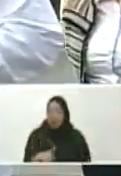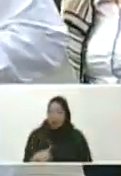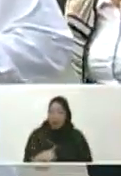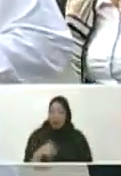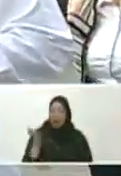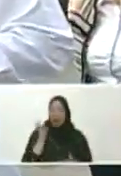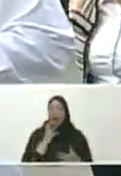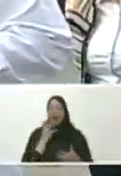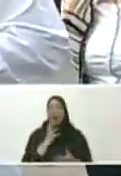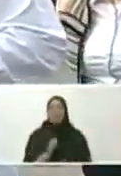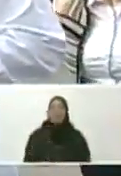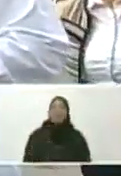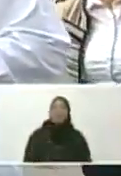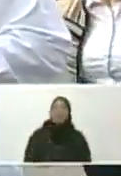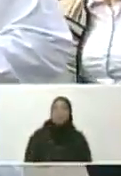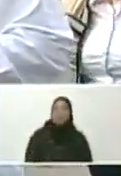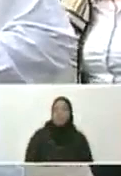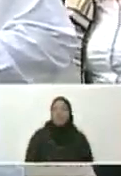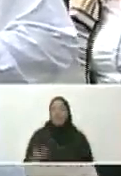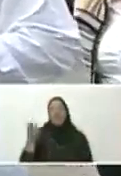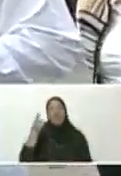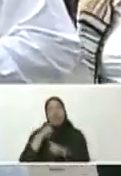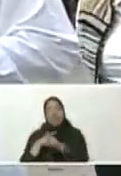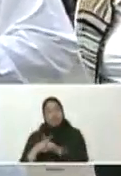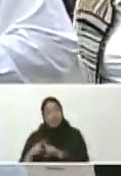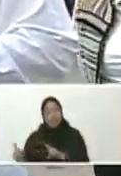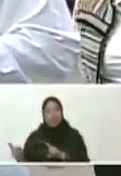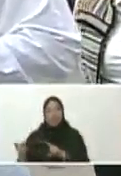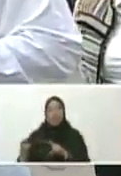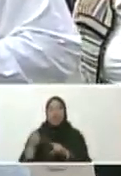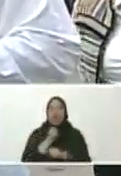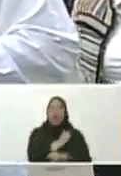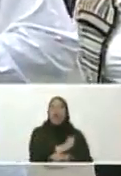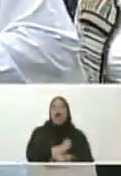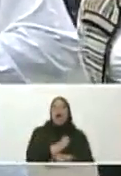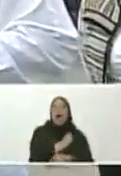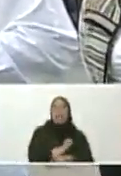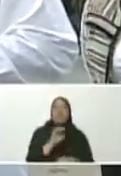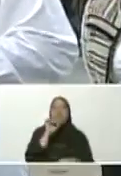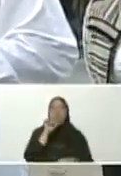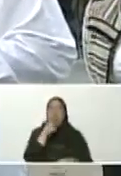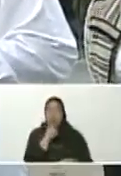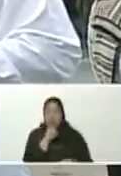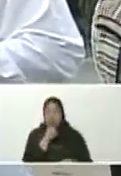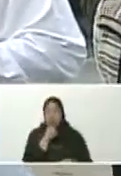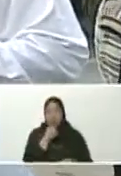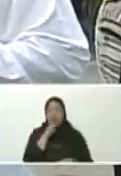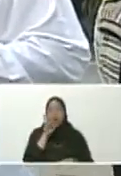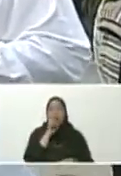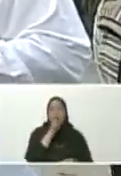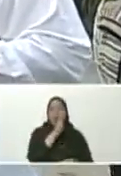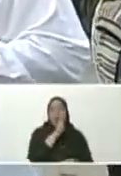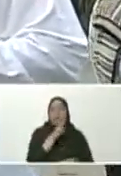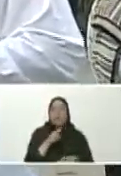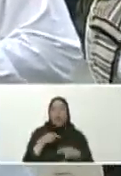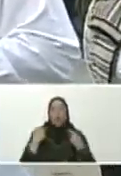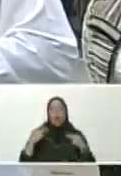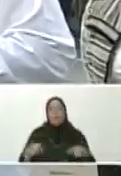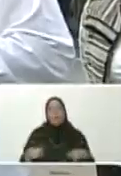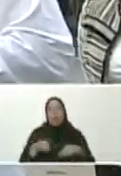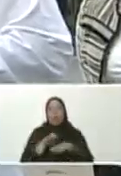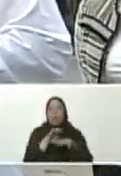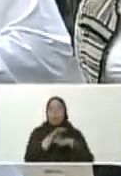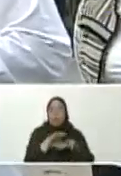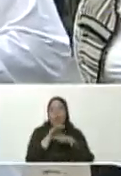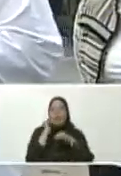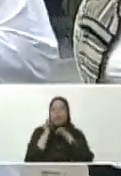Patria, uh-huh. Parto Humanizado, Amor Mayor, tienen todo lo que tiene que ver con emprendedores y